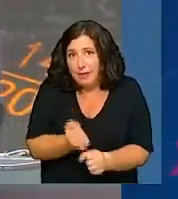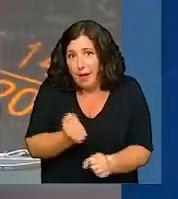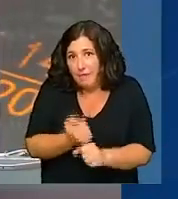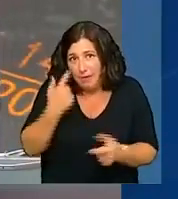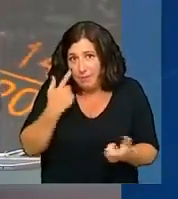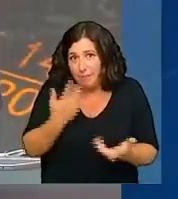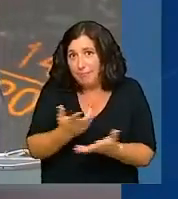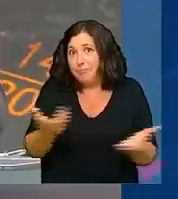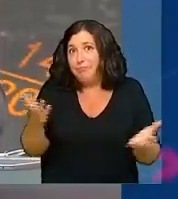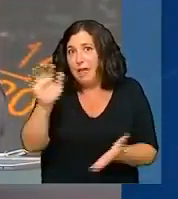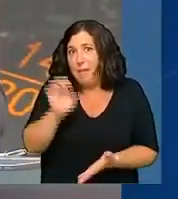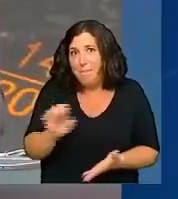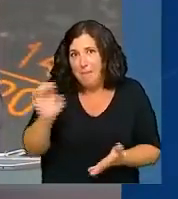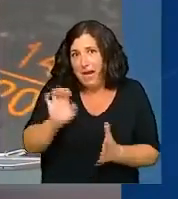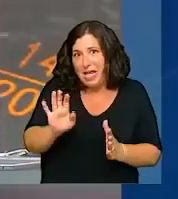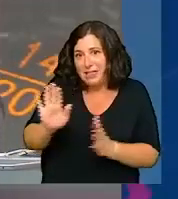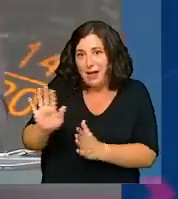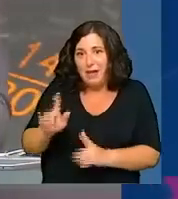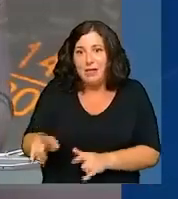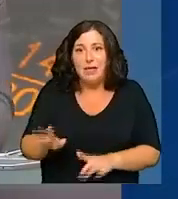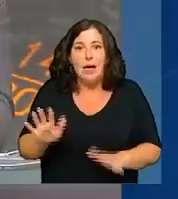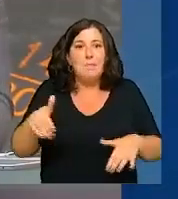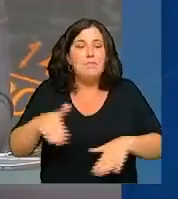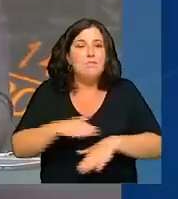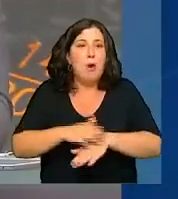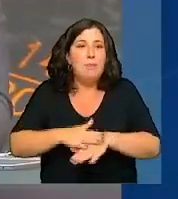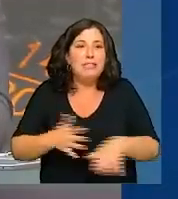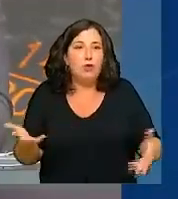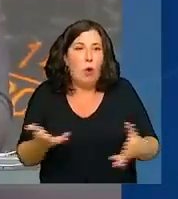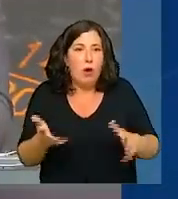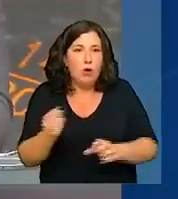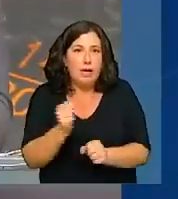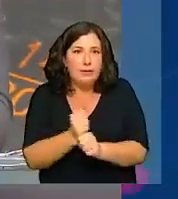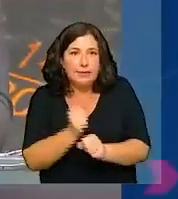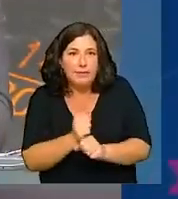entonces ahora la empresa, que en estos momentos está trabajando para limpiar este lugar.